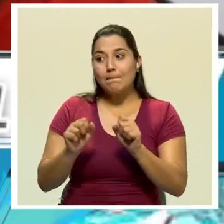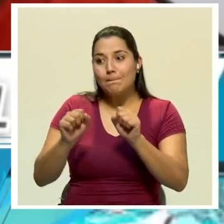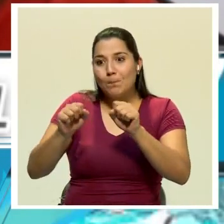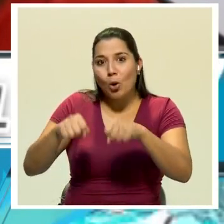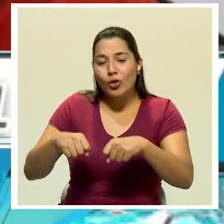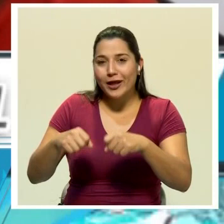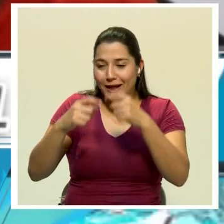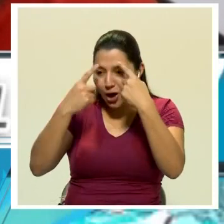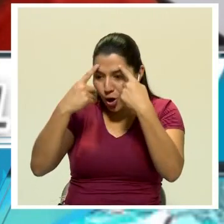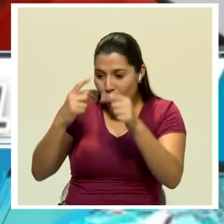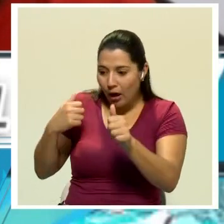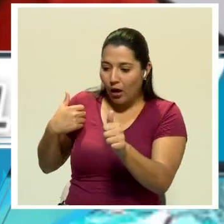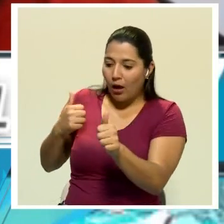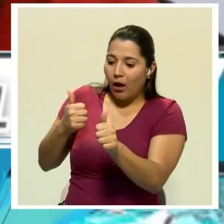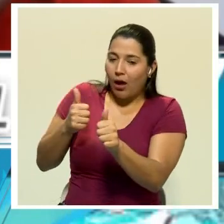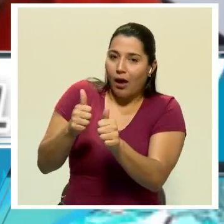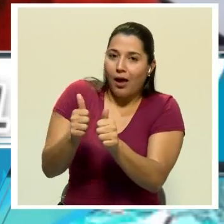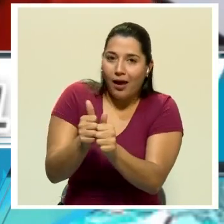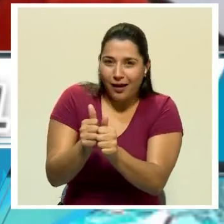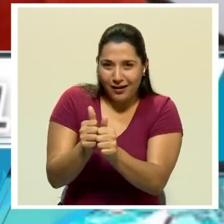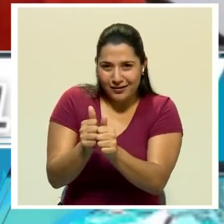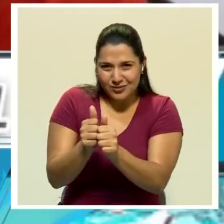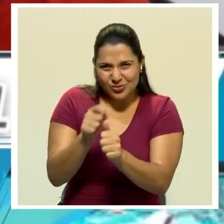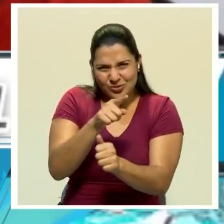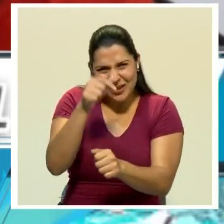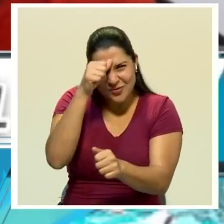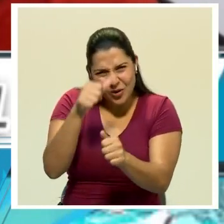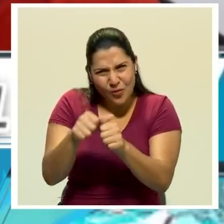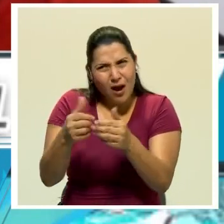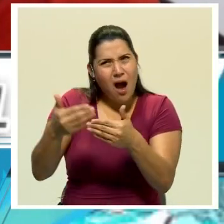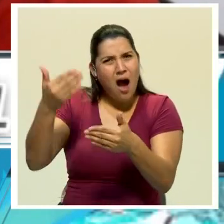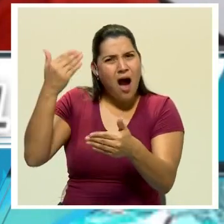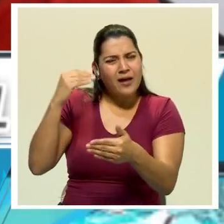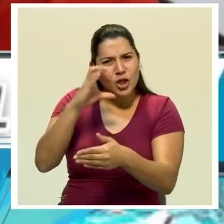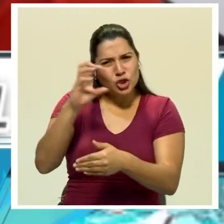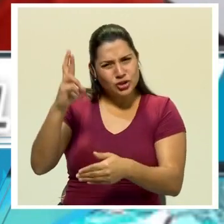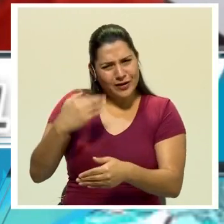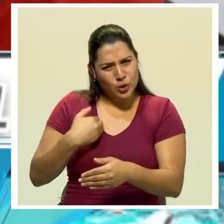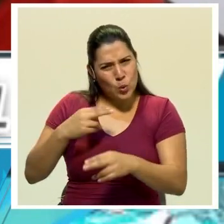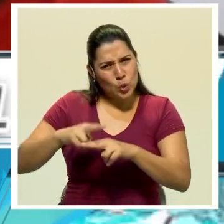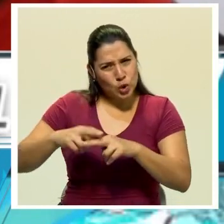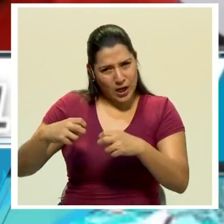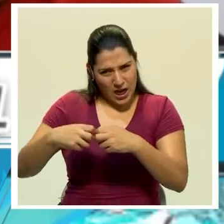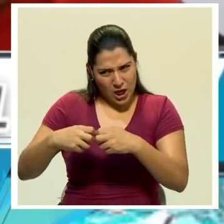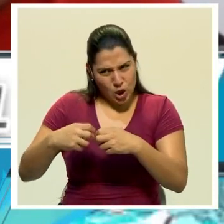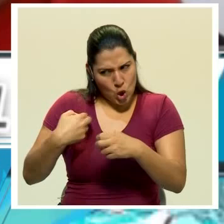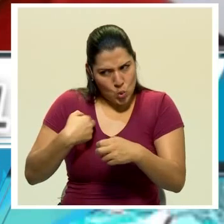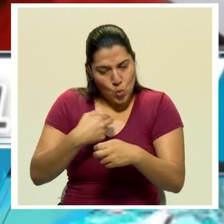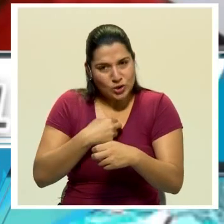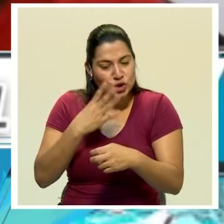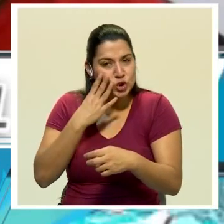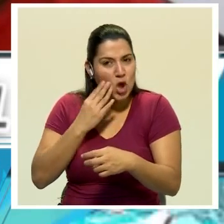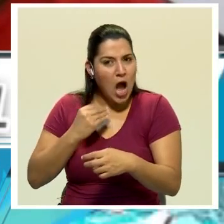abuelos. Es que recordemos que Costa Rica tenía un tren eléctrico. Sí, durante muchos años